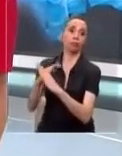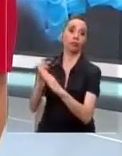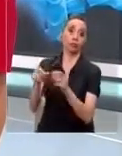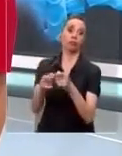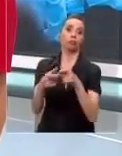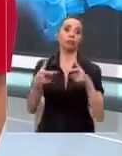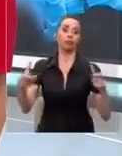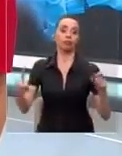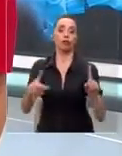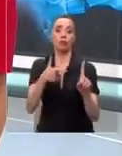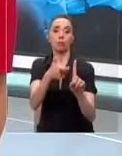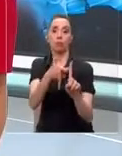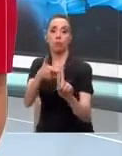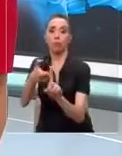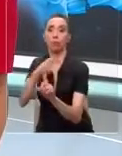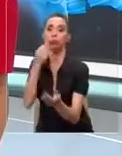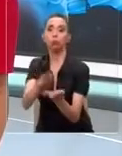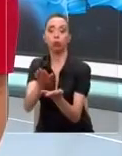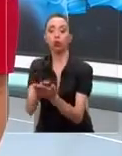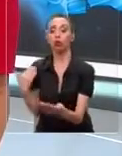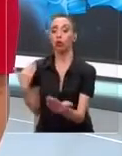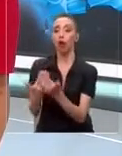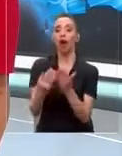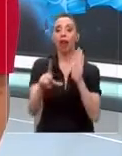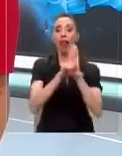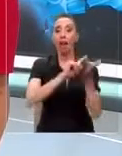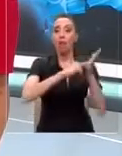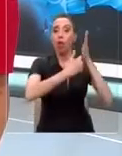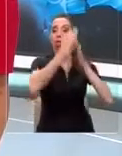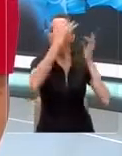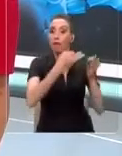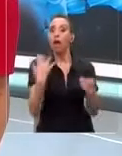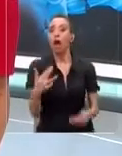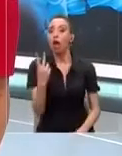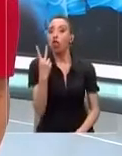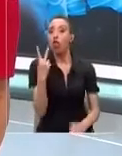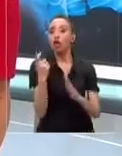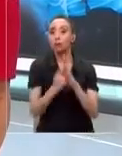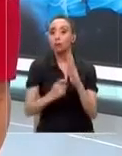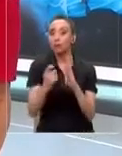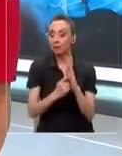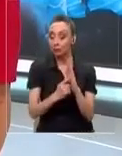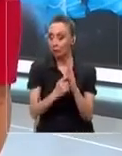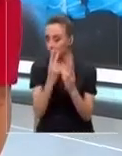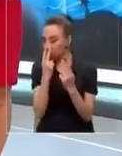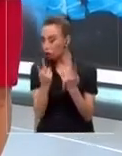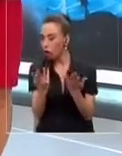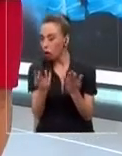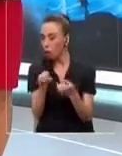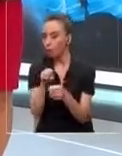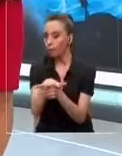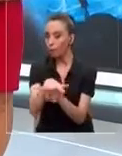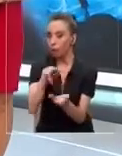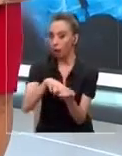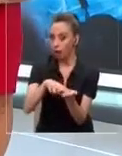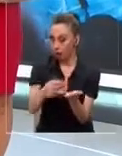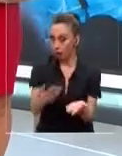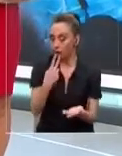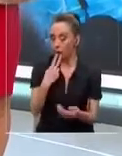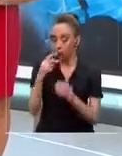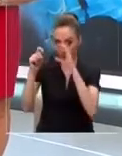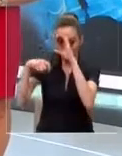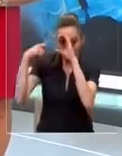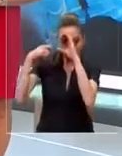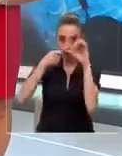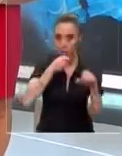tipo de hechos. Han pasado 2 meses y quisimos ver si hay algún efecto de esta ley sobre la realidad que se está viviendo. El